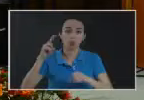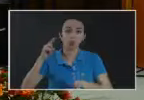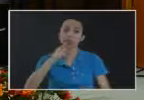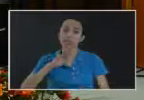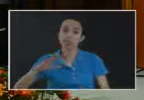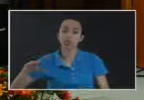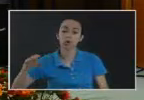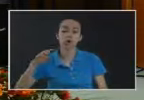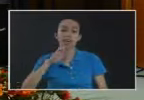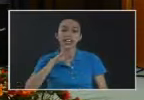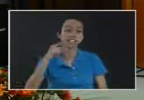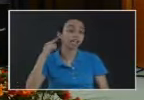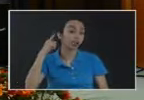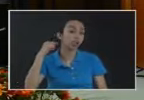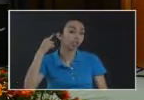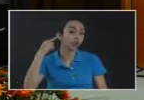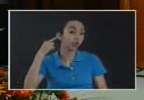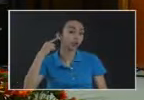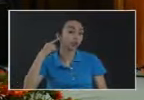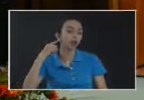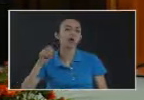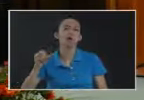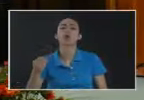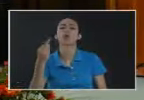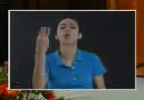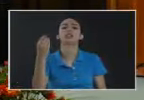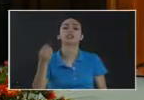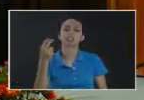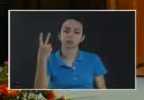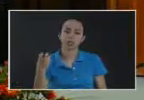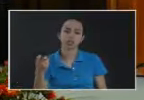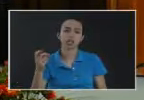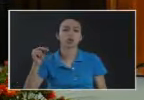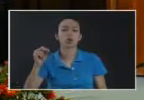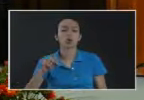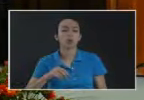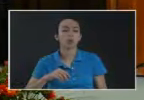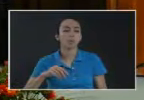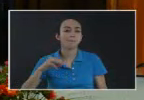¿Cuántas veces Moisés no pondría el oído en el ombligo de su mamá para oír mejor?